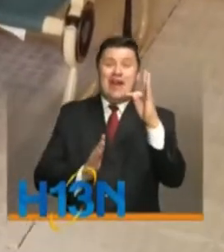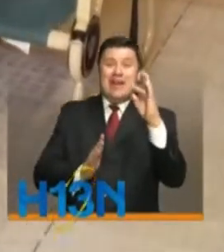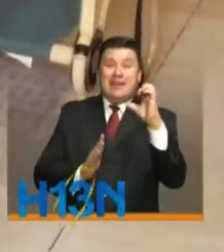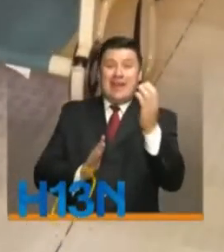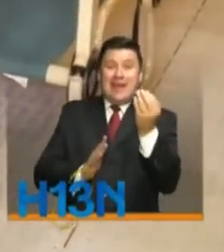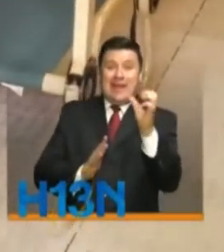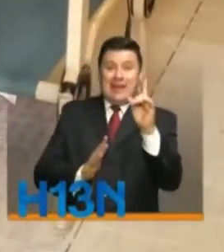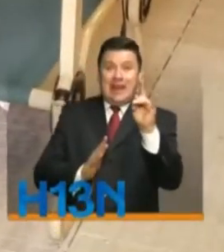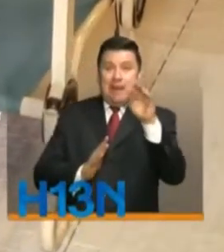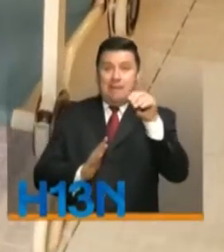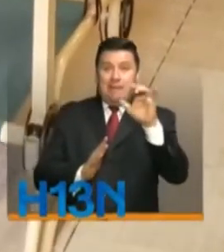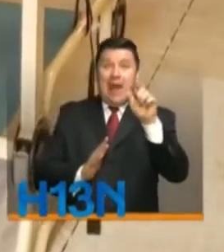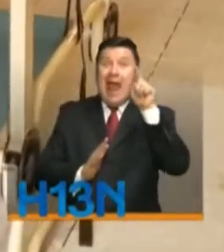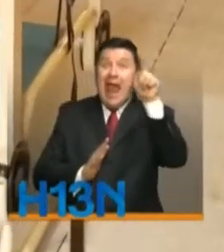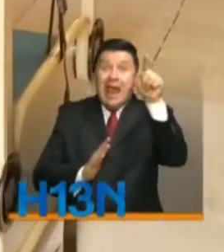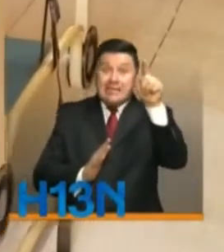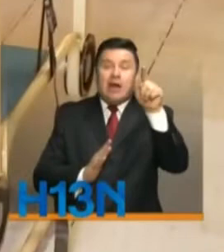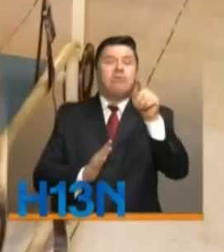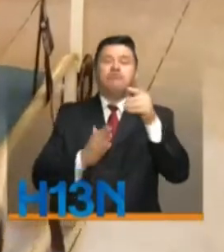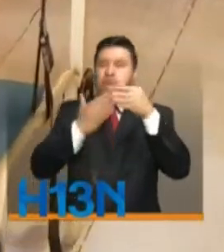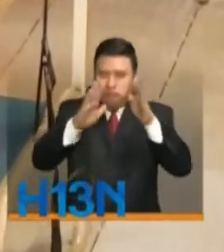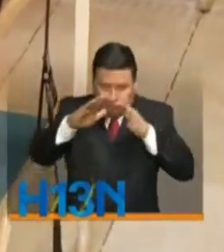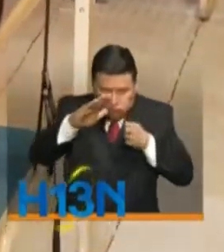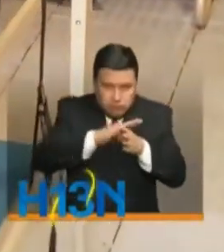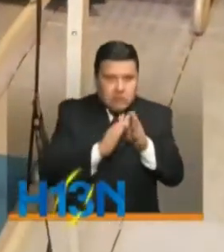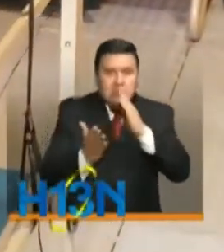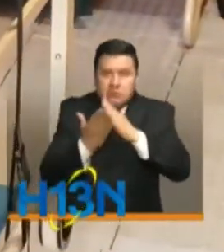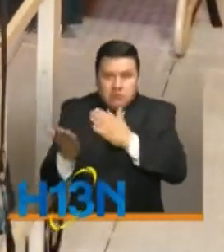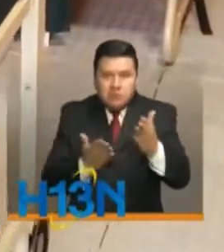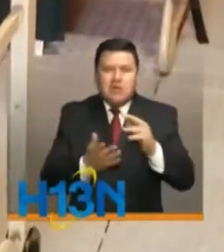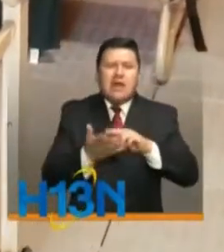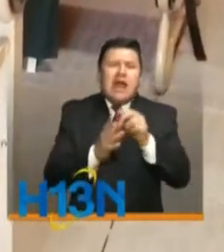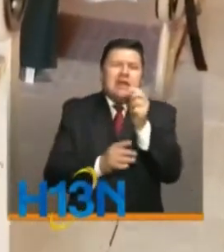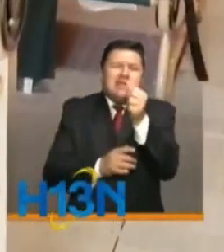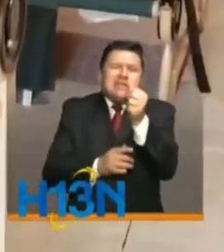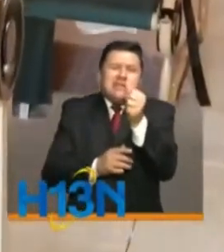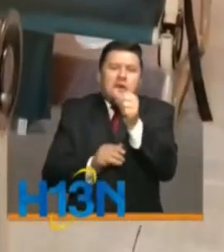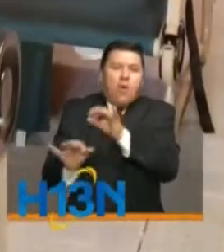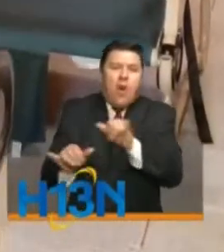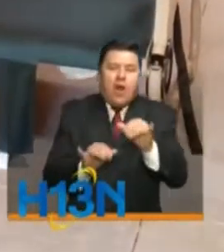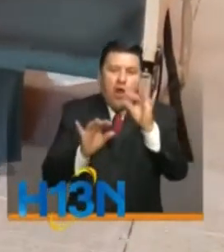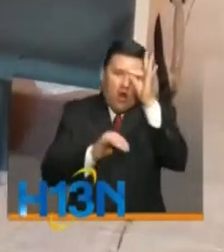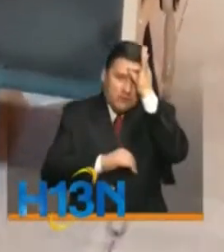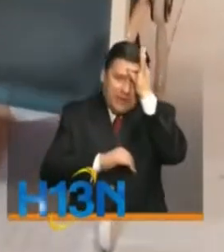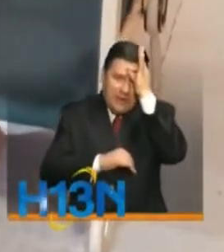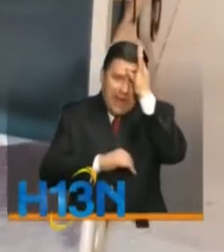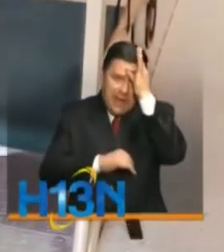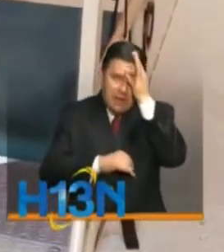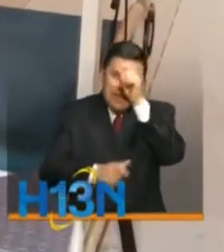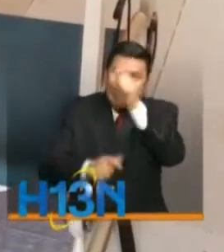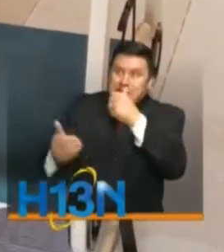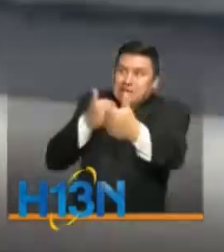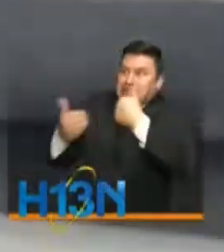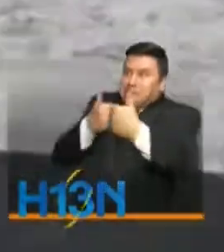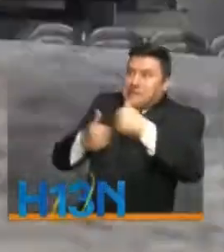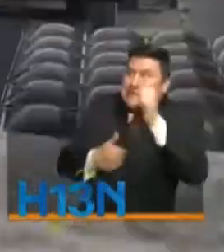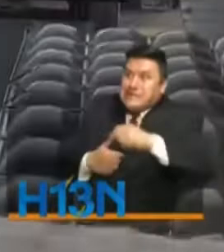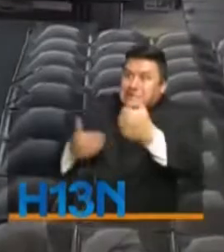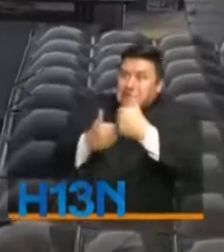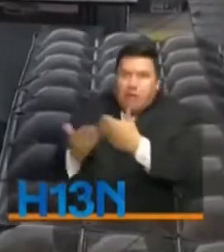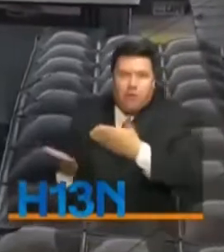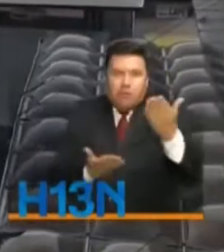sea adecuado como un instrumento semi-hospitalario para atender a muchos pacientes de ser